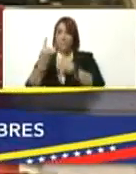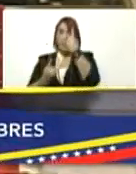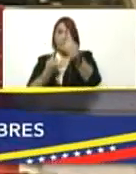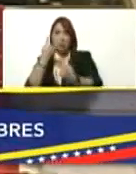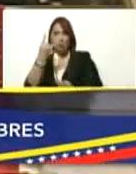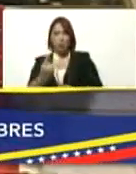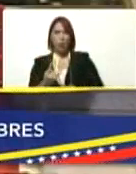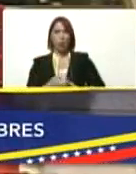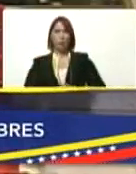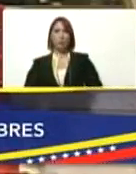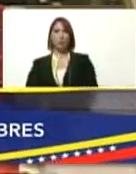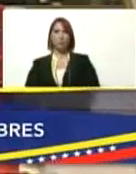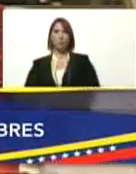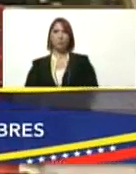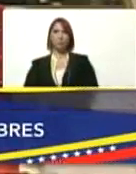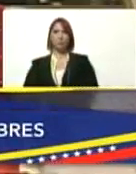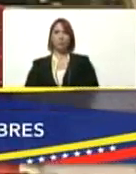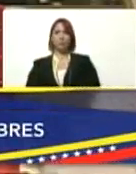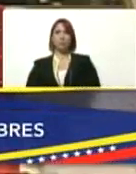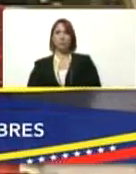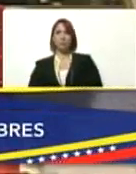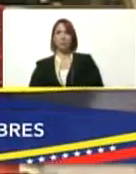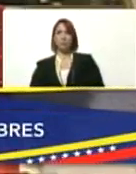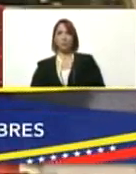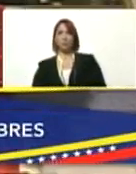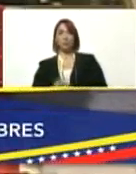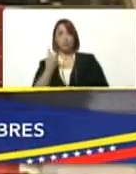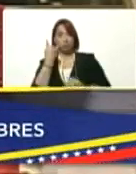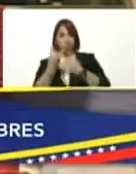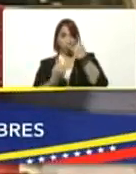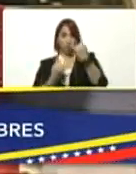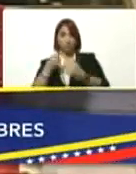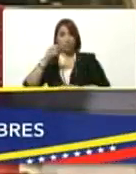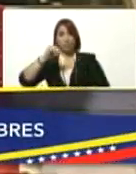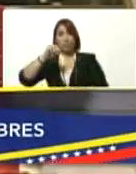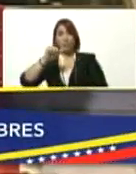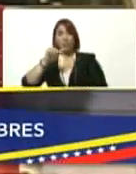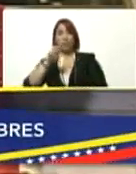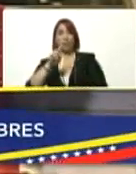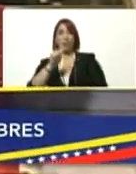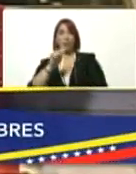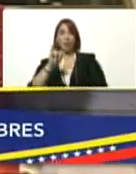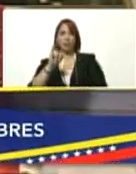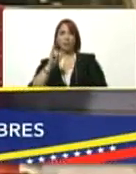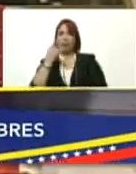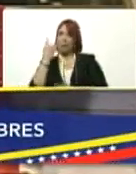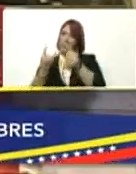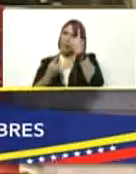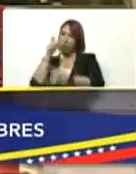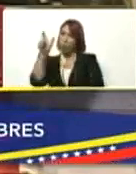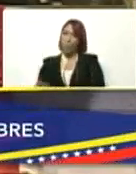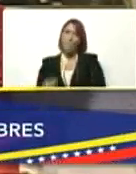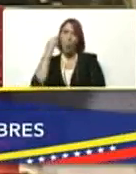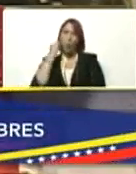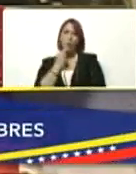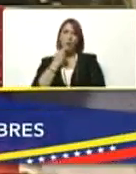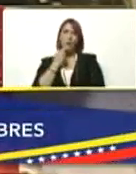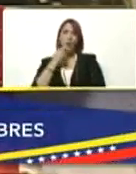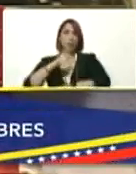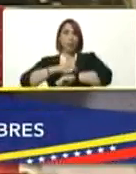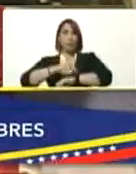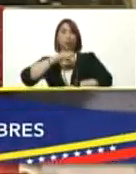de lo normal, iba más allá la admiración de Martí por Bolívar, de su tiempo